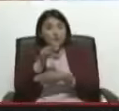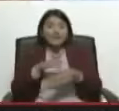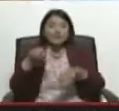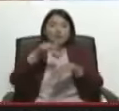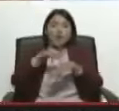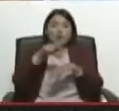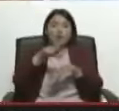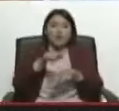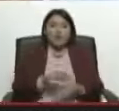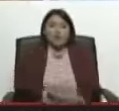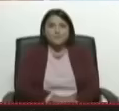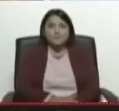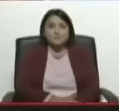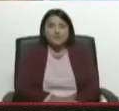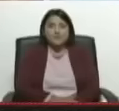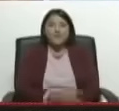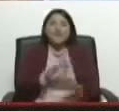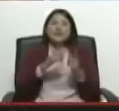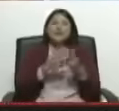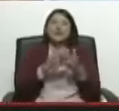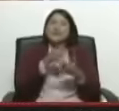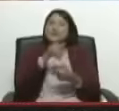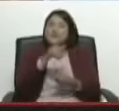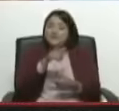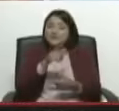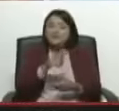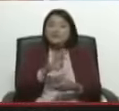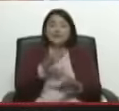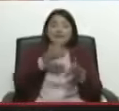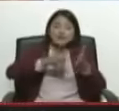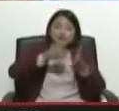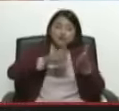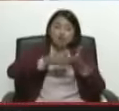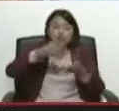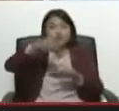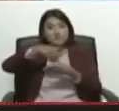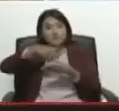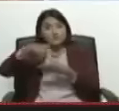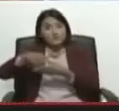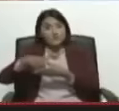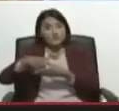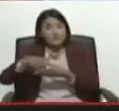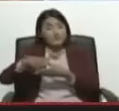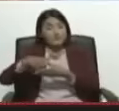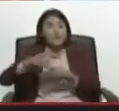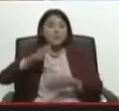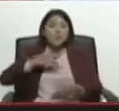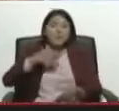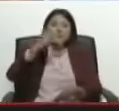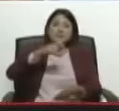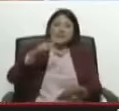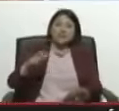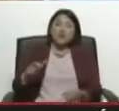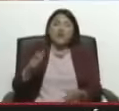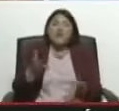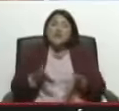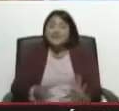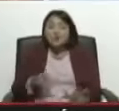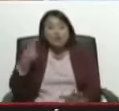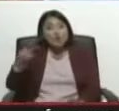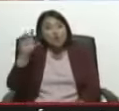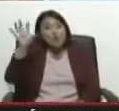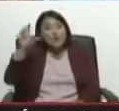nacional y el registro electoral incluye a extranjeros que viven aquí en